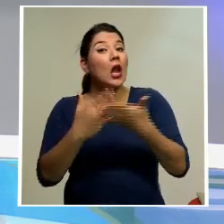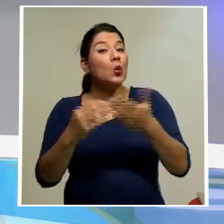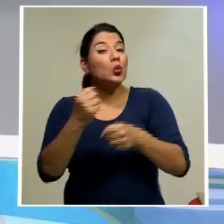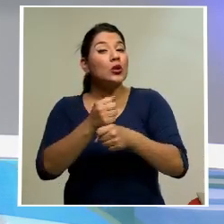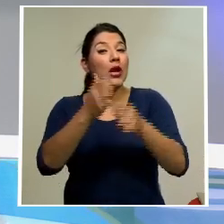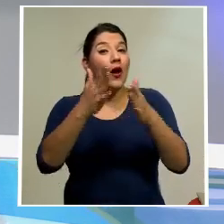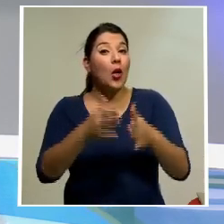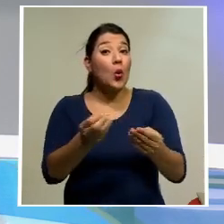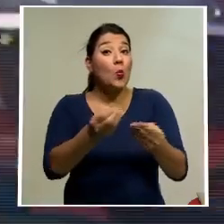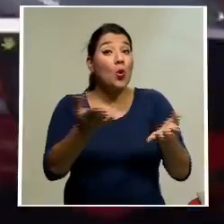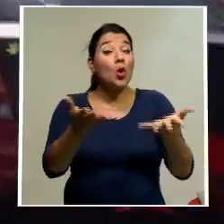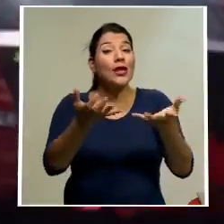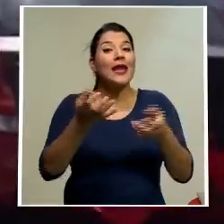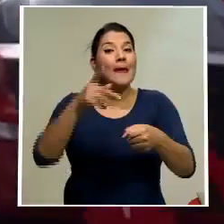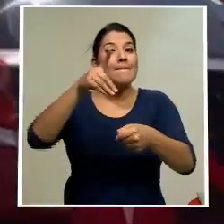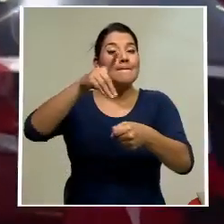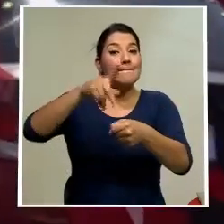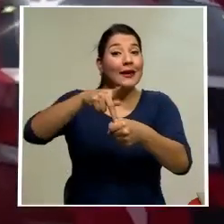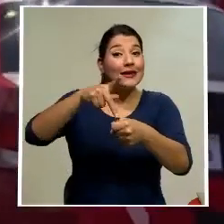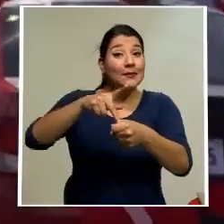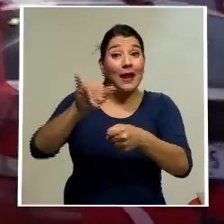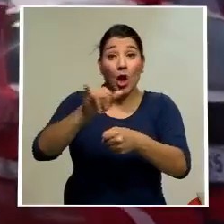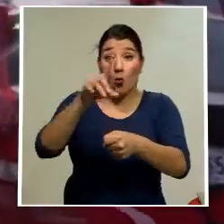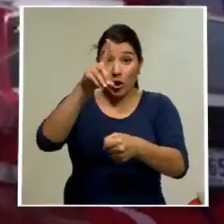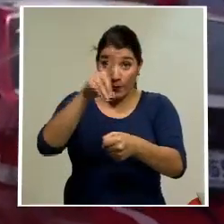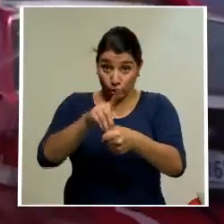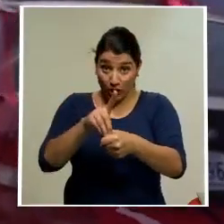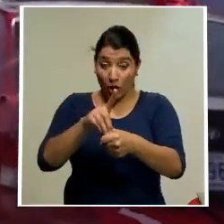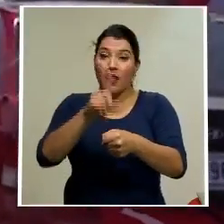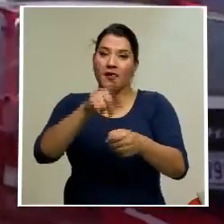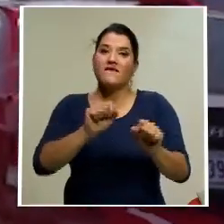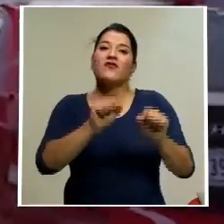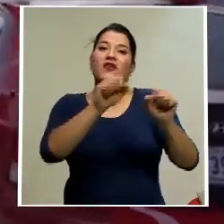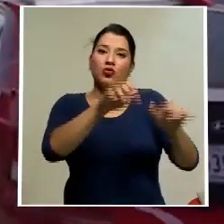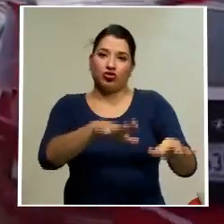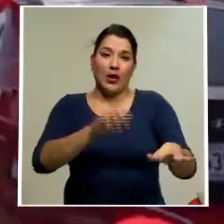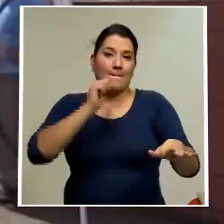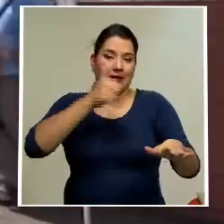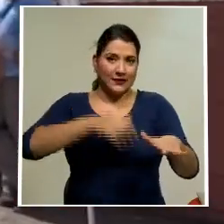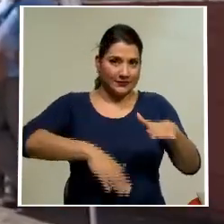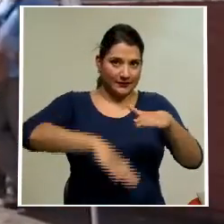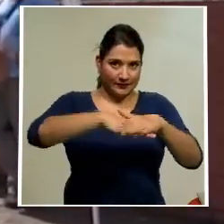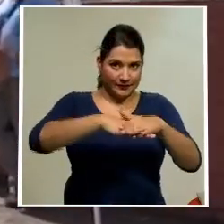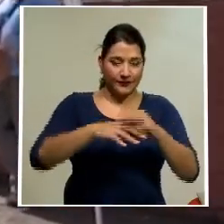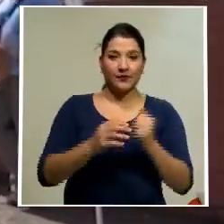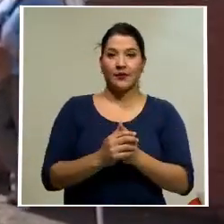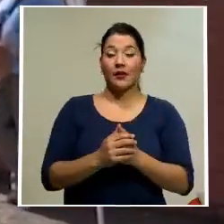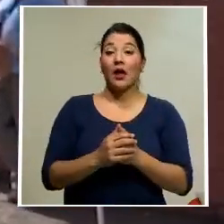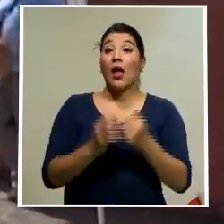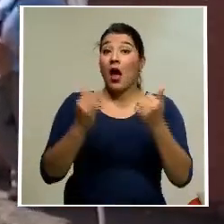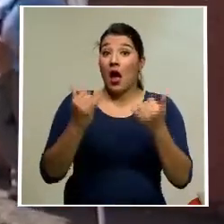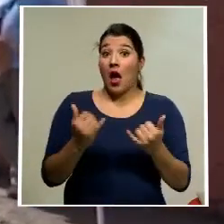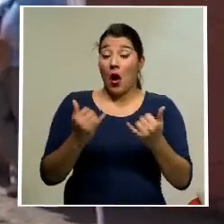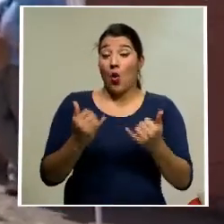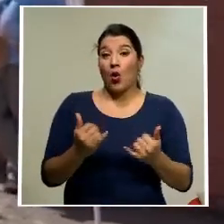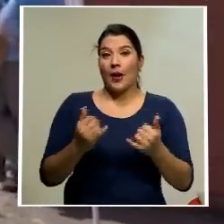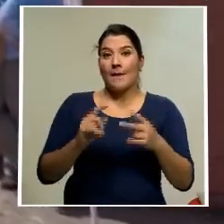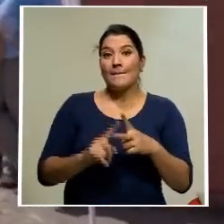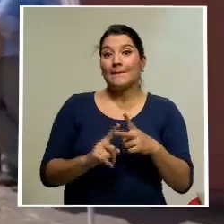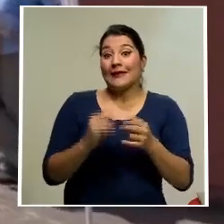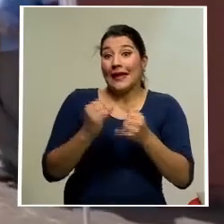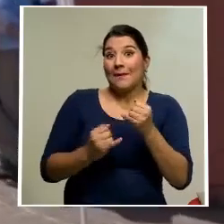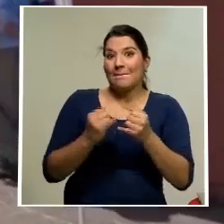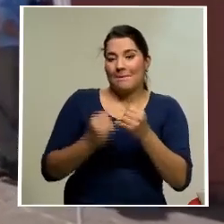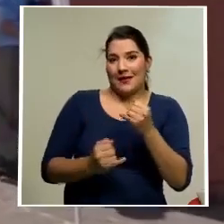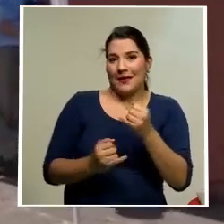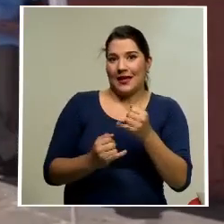Legislativa. El 5 de agosto será una fecha clave en el calendario electoral para las próximas elecciones presidenciales, ya que será